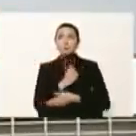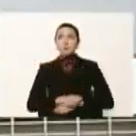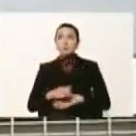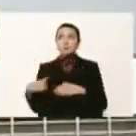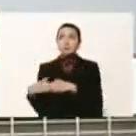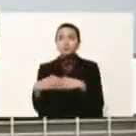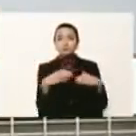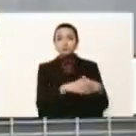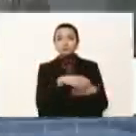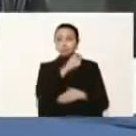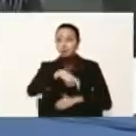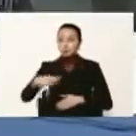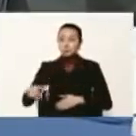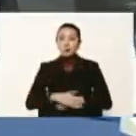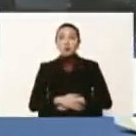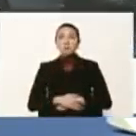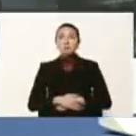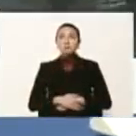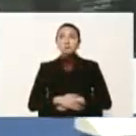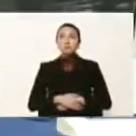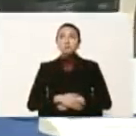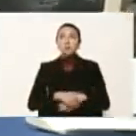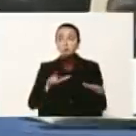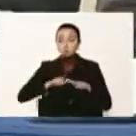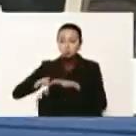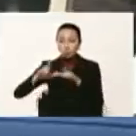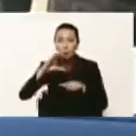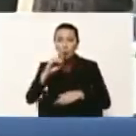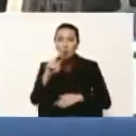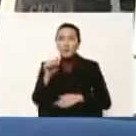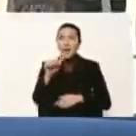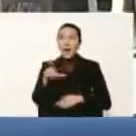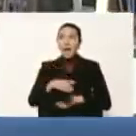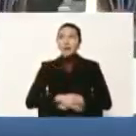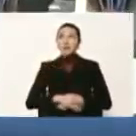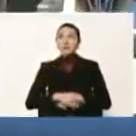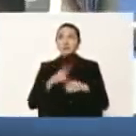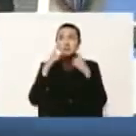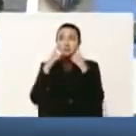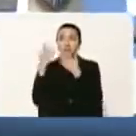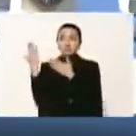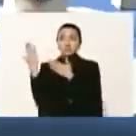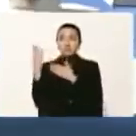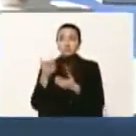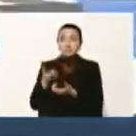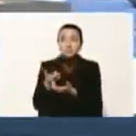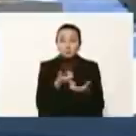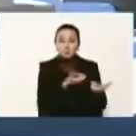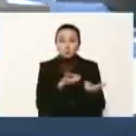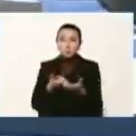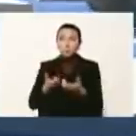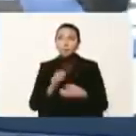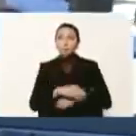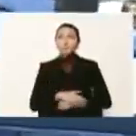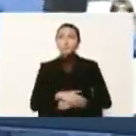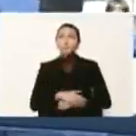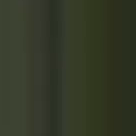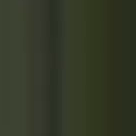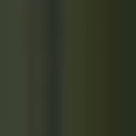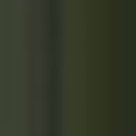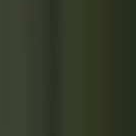hemos capturado, que han salido de la cota y portan este tipo de arma de fuego para poder escapar de